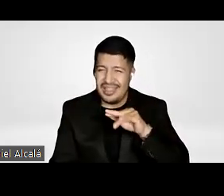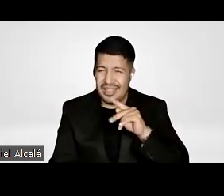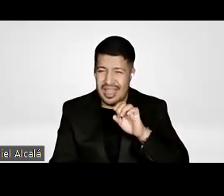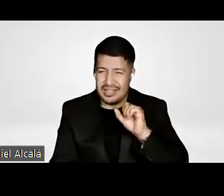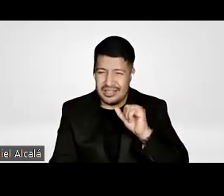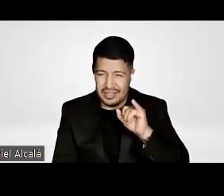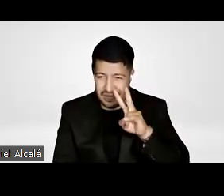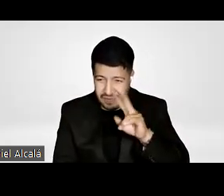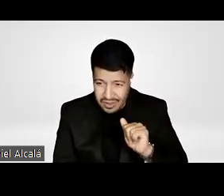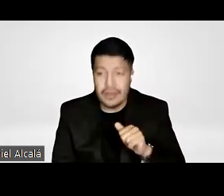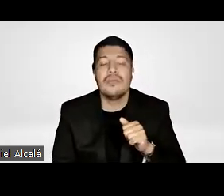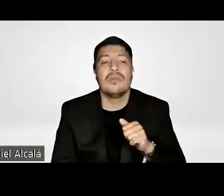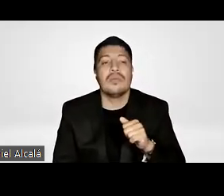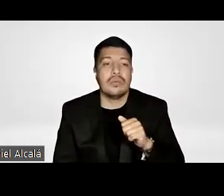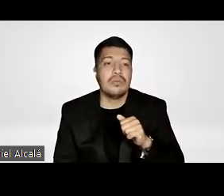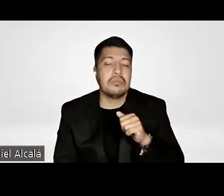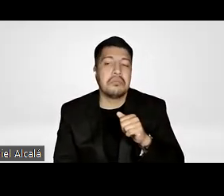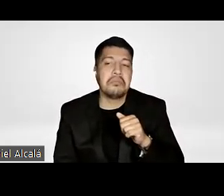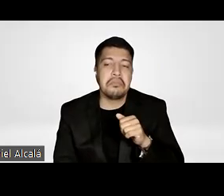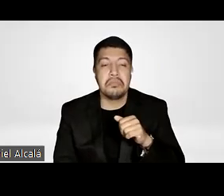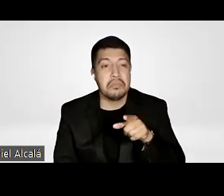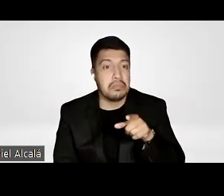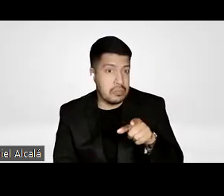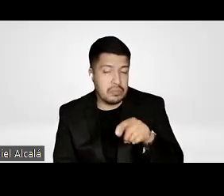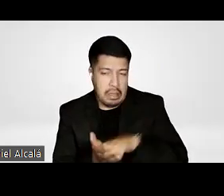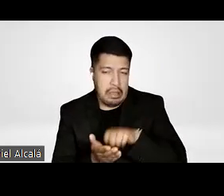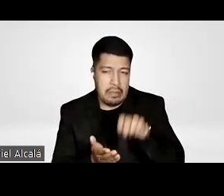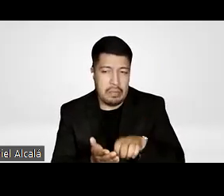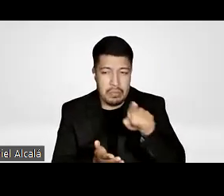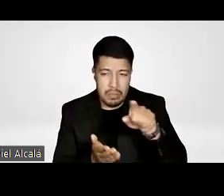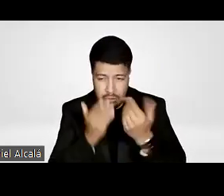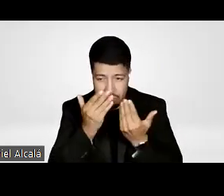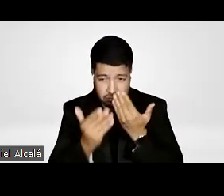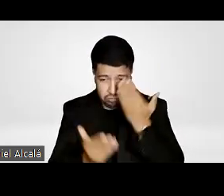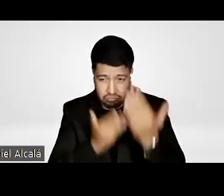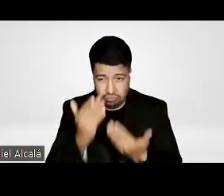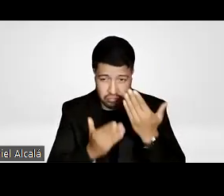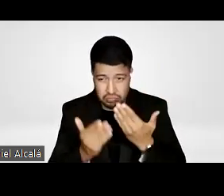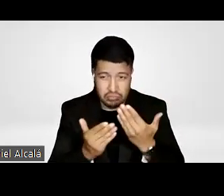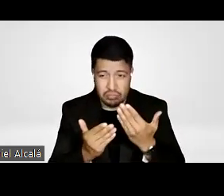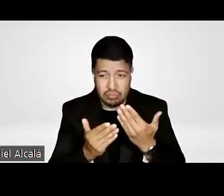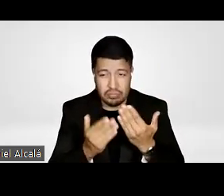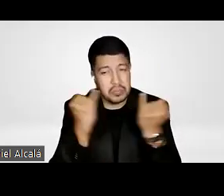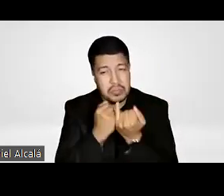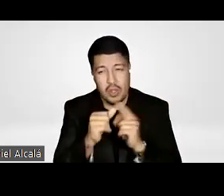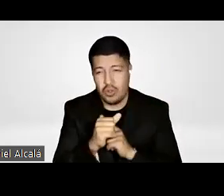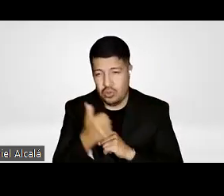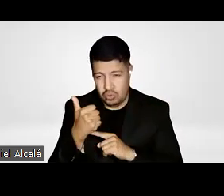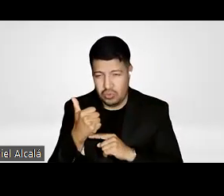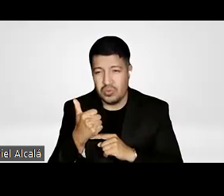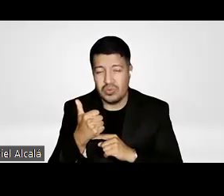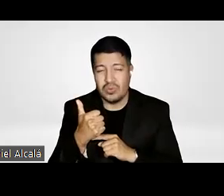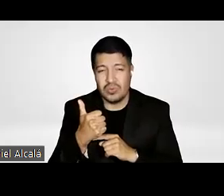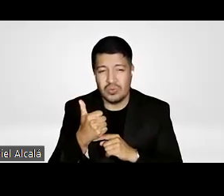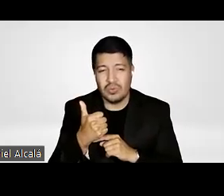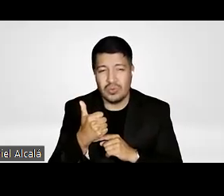neurodesarrollo. Aquí tenemos este estudio, por ejemplo, en el que encontraron justamente, y coincide con otros estudios, este número